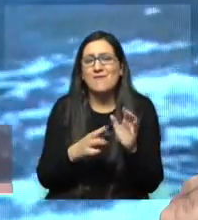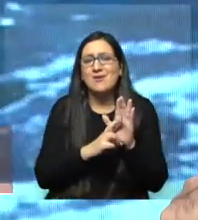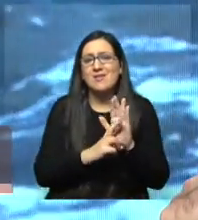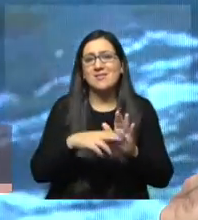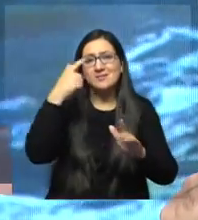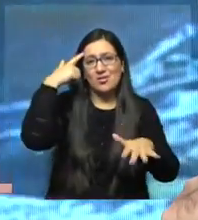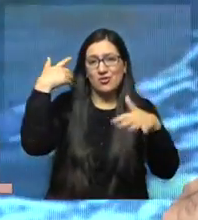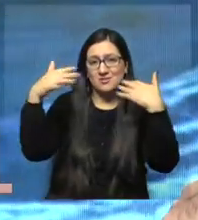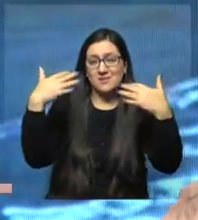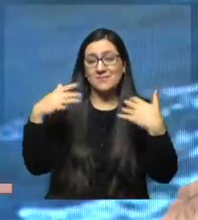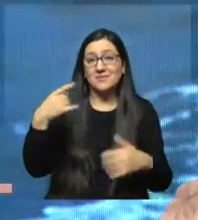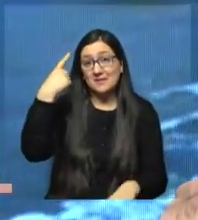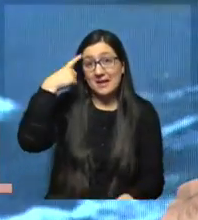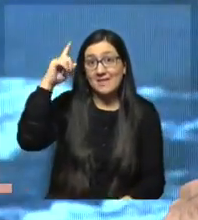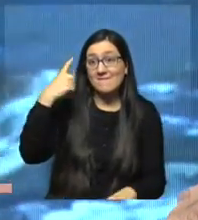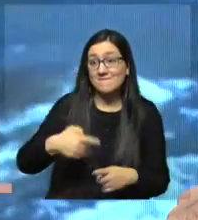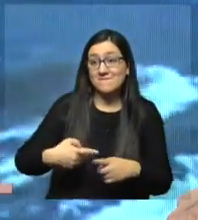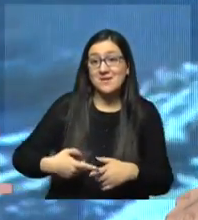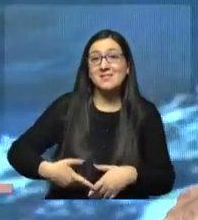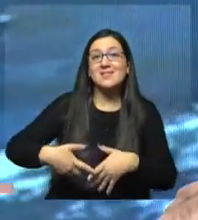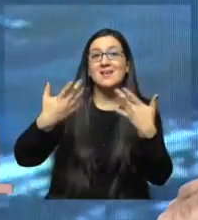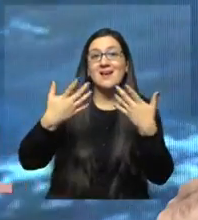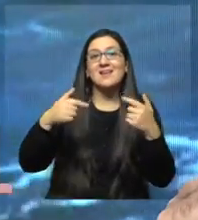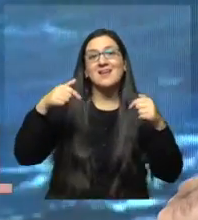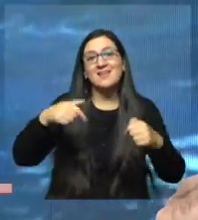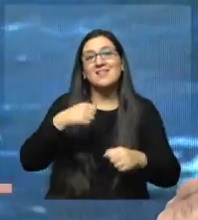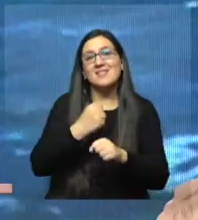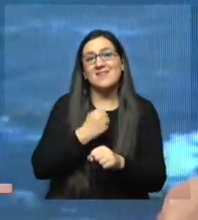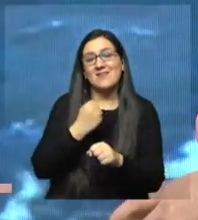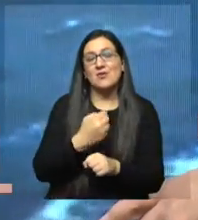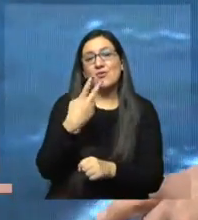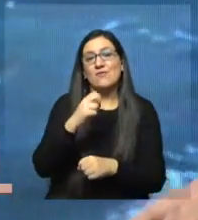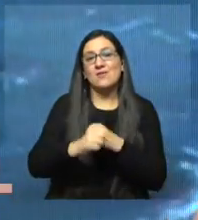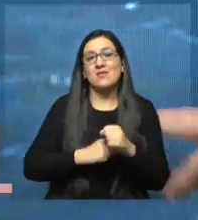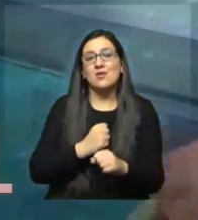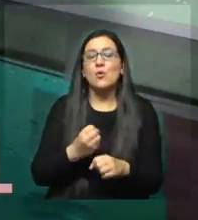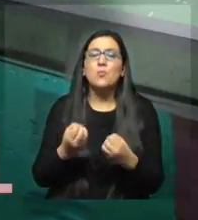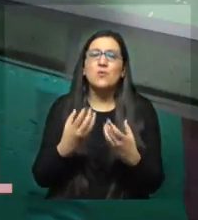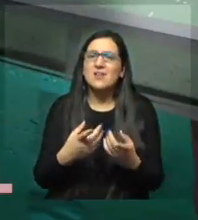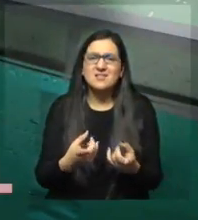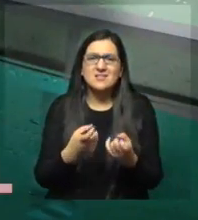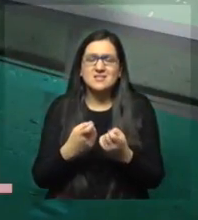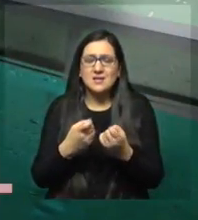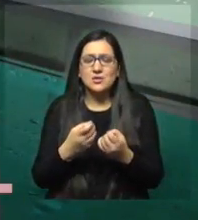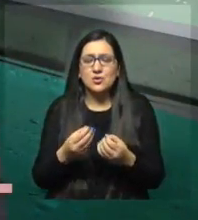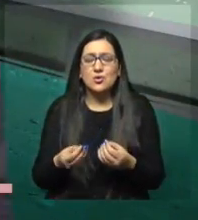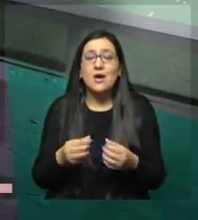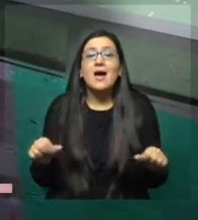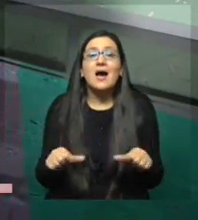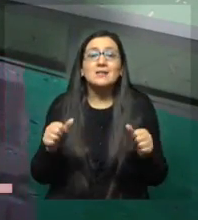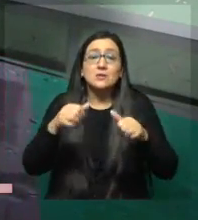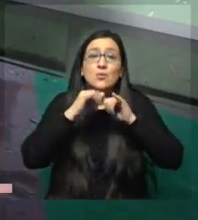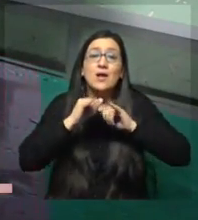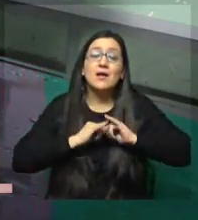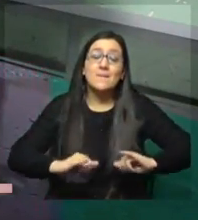entonces, bueno, la idea de hoy es celebrar lo que ha sido este recorrido de Buen Trato. ¿Por qué fue necesario implementar una campaña de estas características,